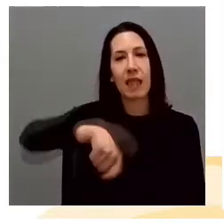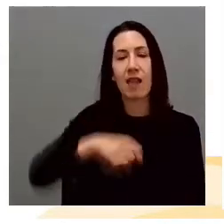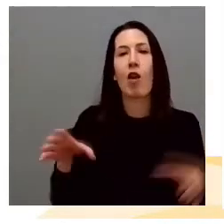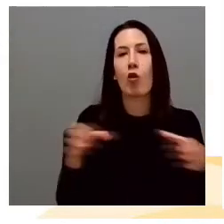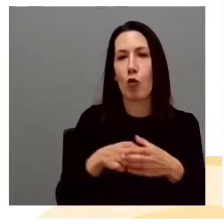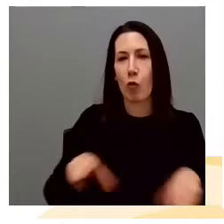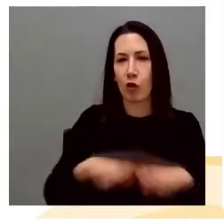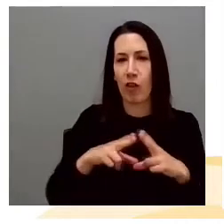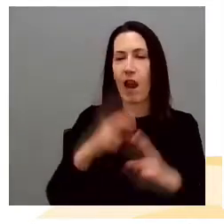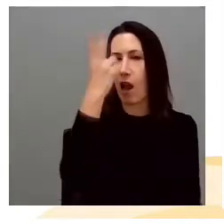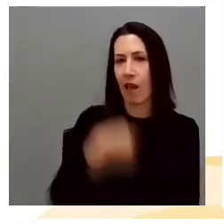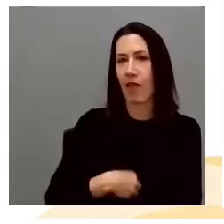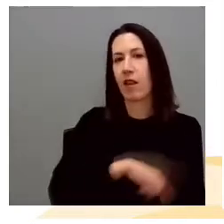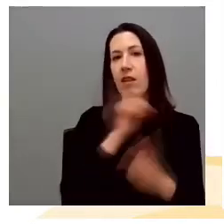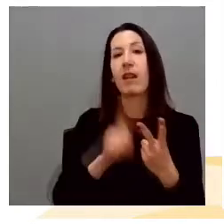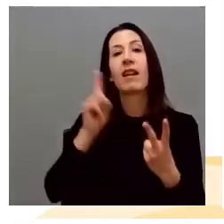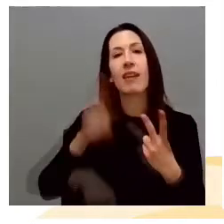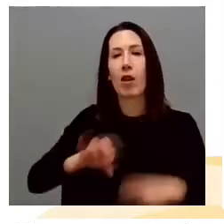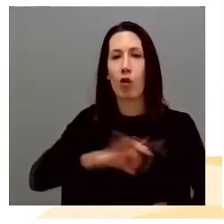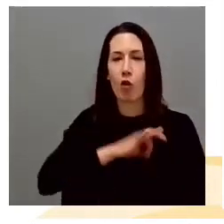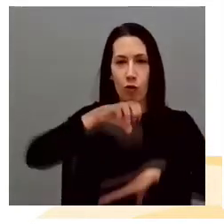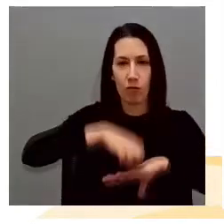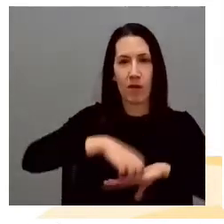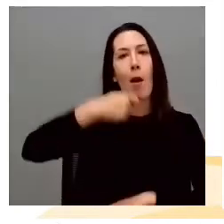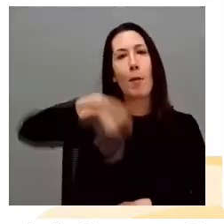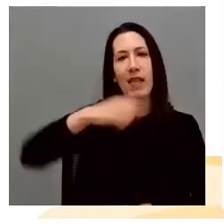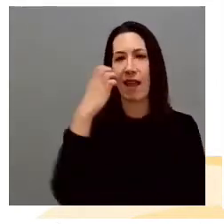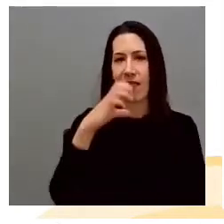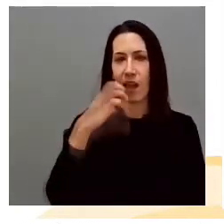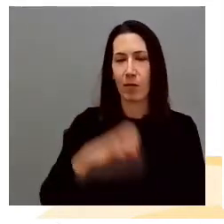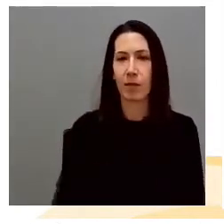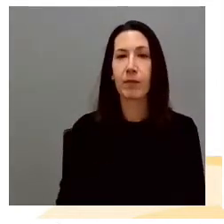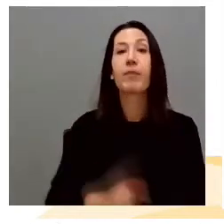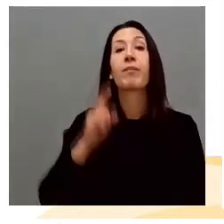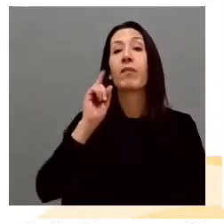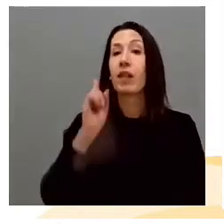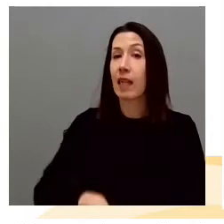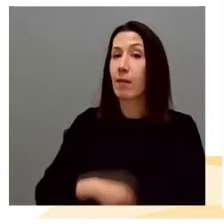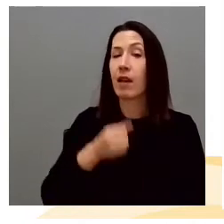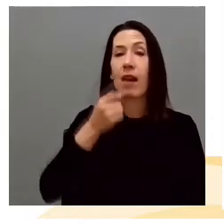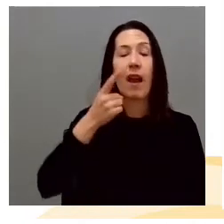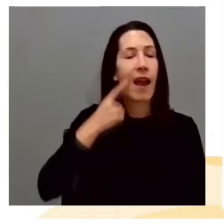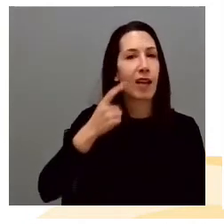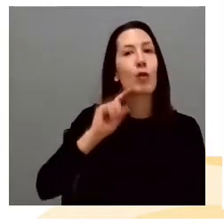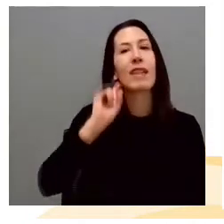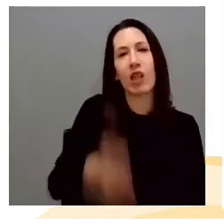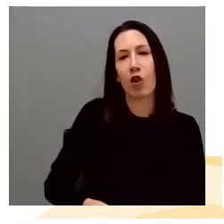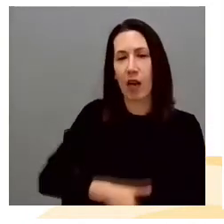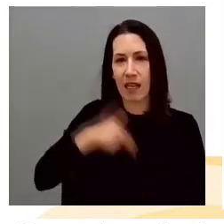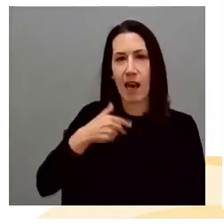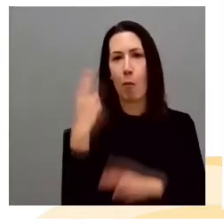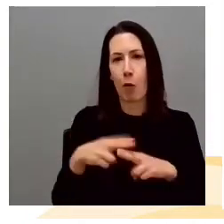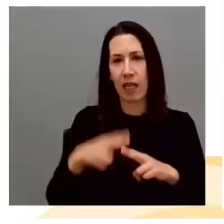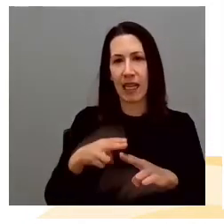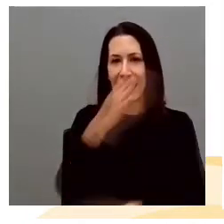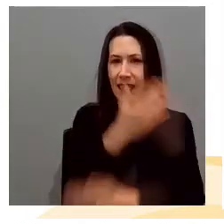Social 11, con don Luis Cayo Pérez Bueno, presidente del CERMI, con don Jesús Celada, director general de Políticas de